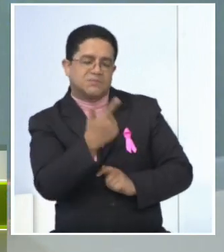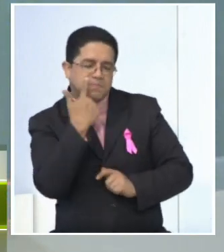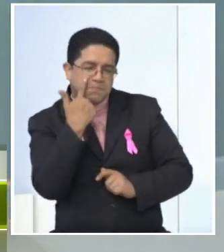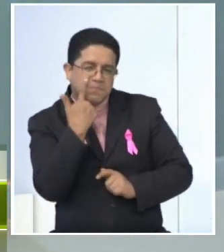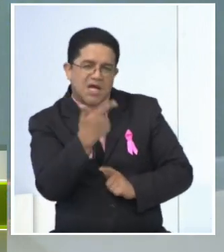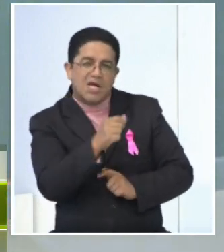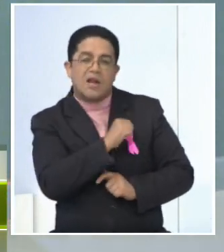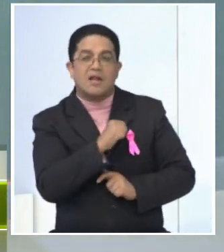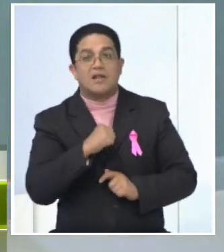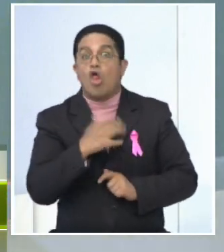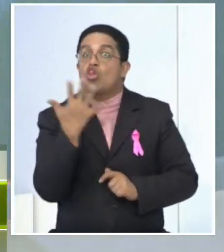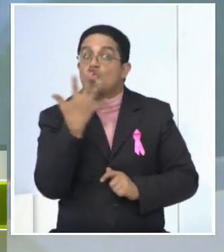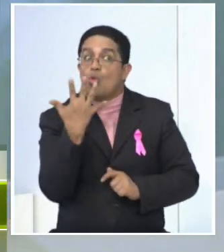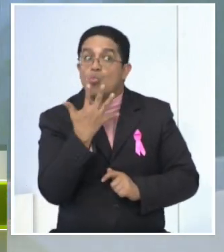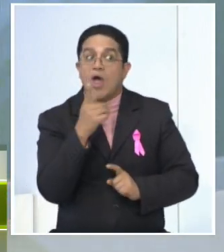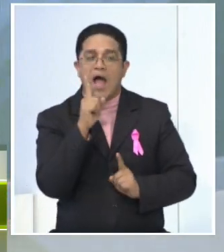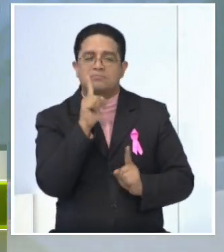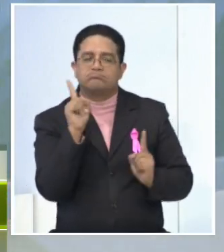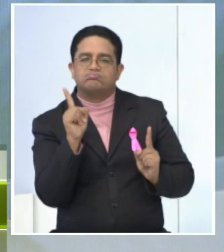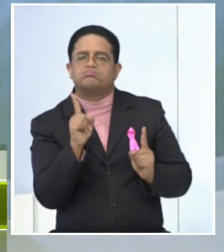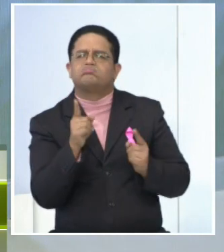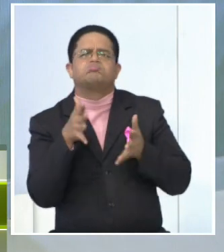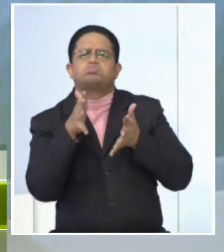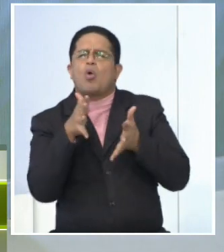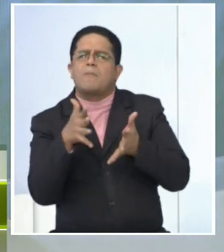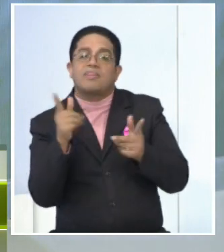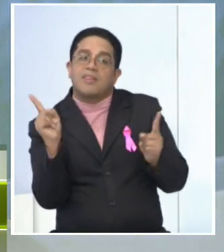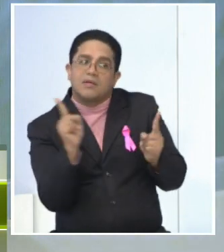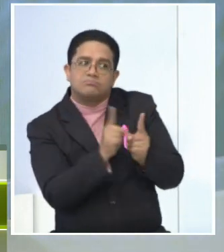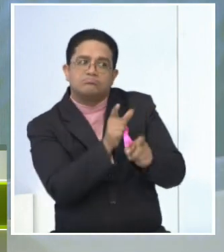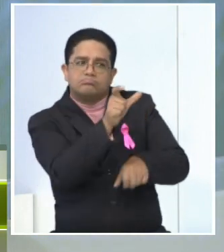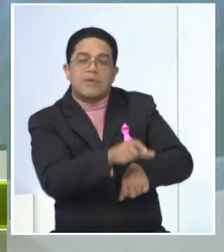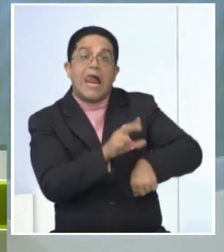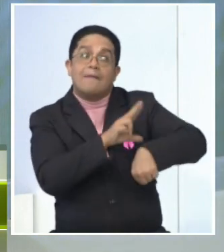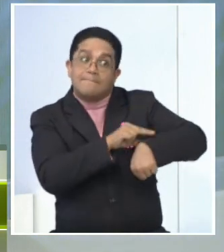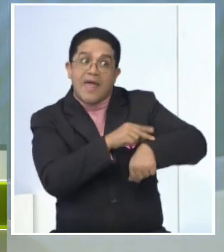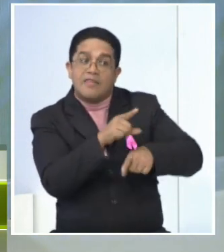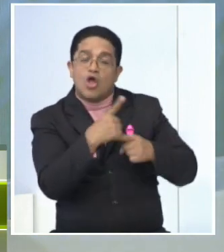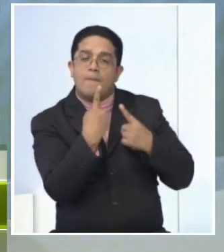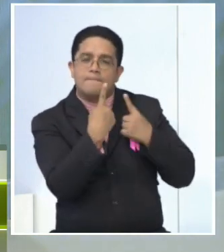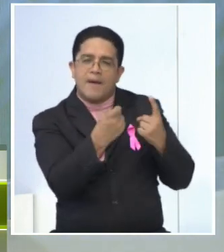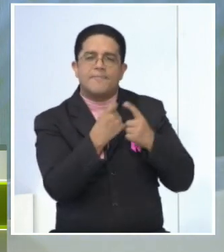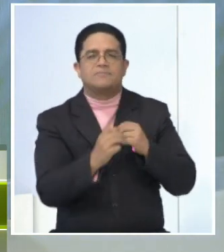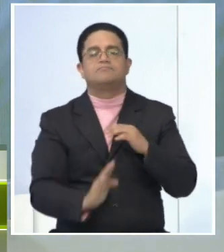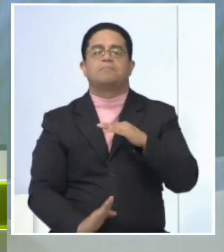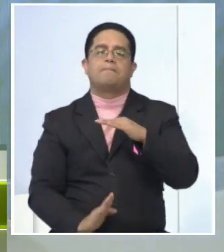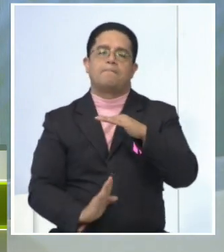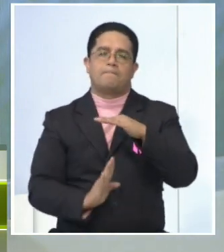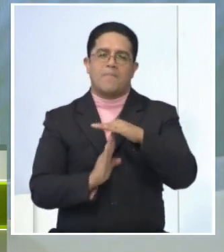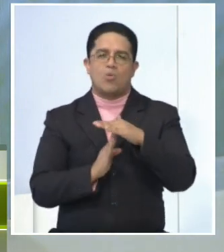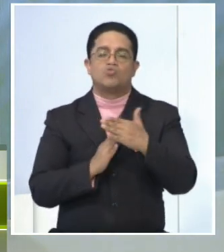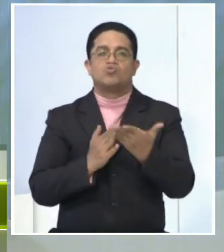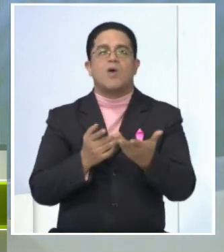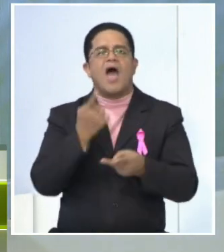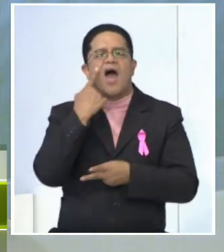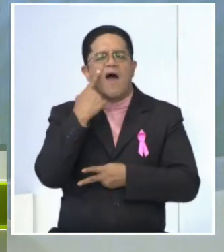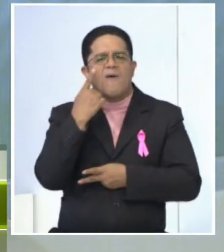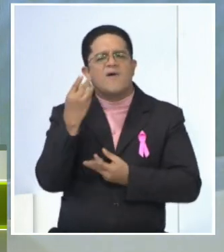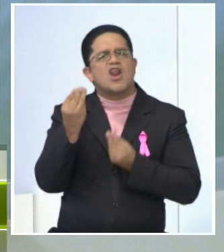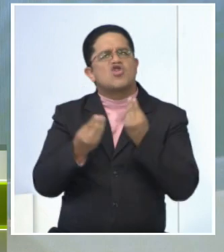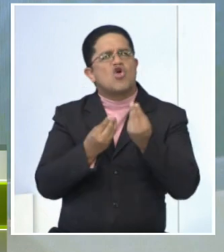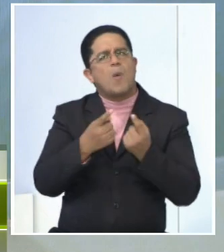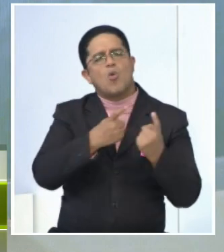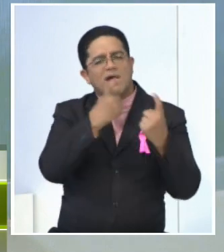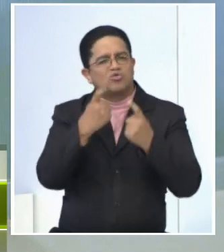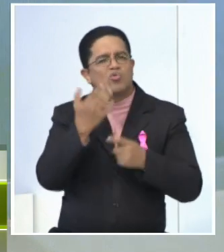y ante la duda, lo que le recomendamos es que vaya al médico para que haga el estudio. Vamos al regreso. ¿Cuáles son esos estudios para saber si realmente